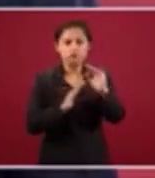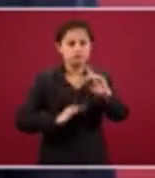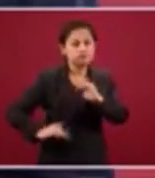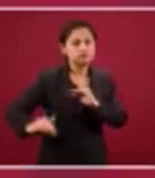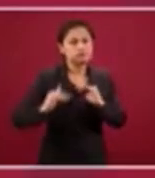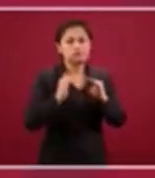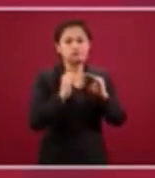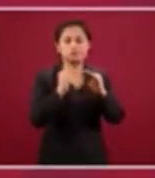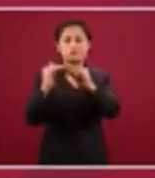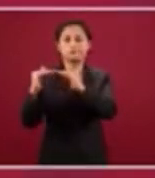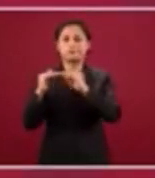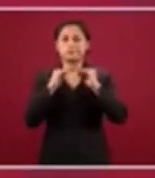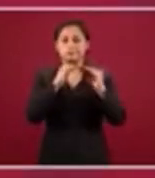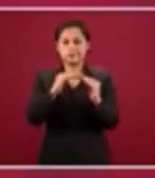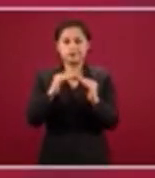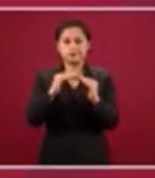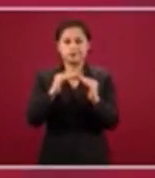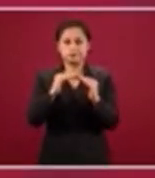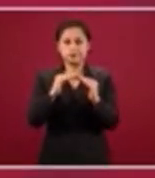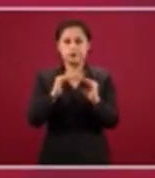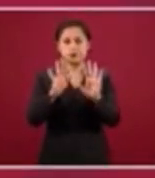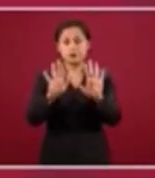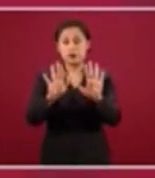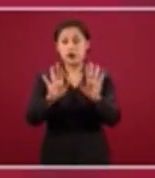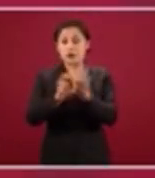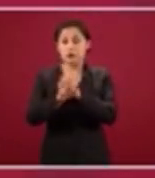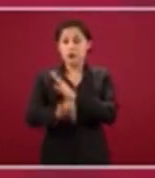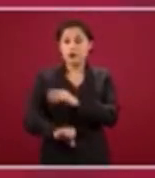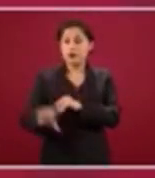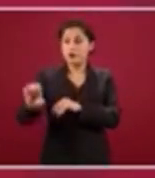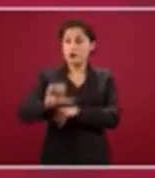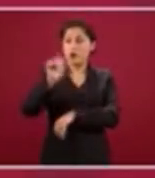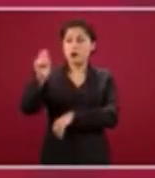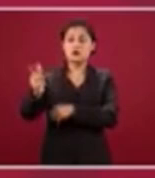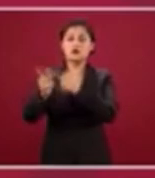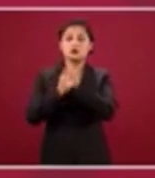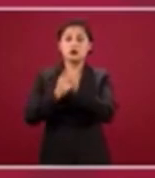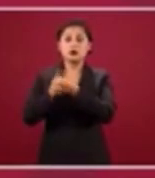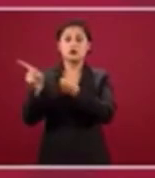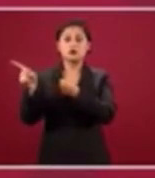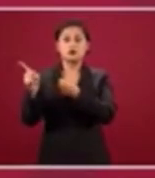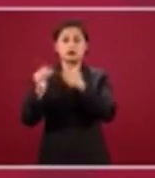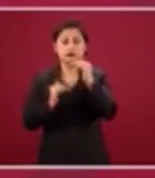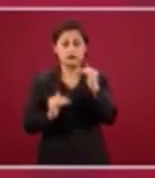En otros continentes esto pasa a segundo plano.